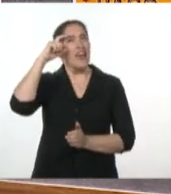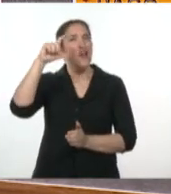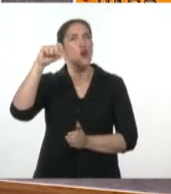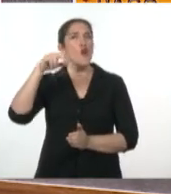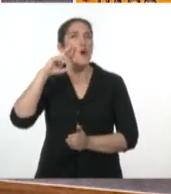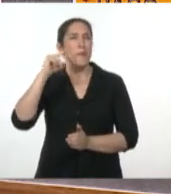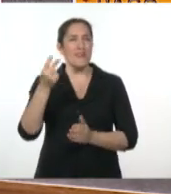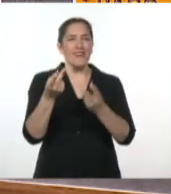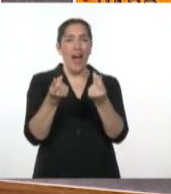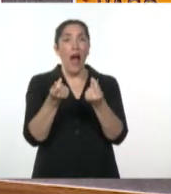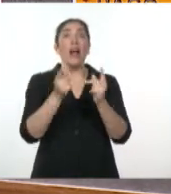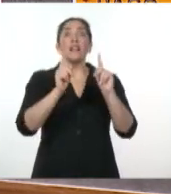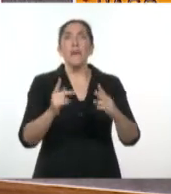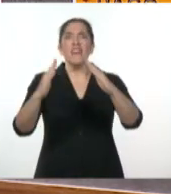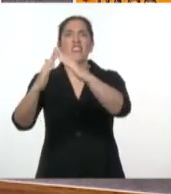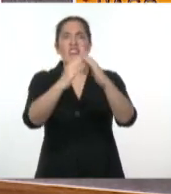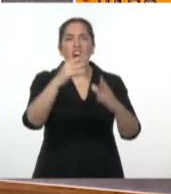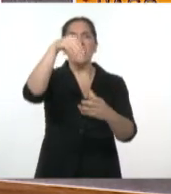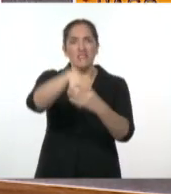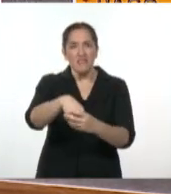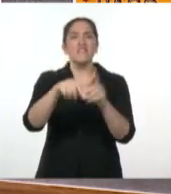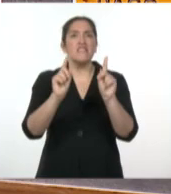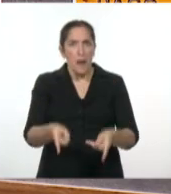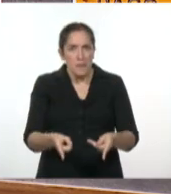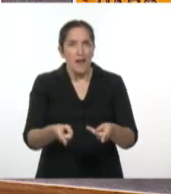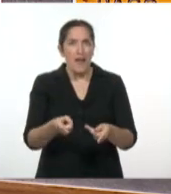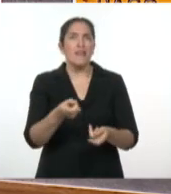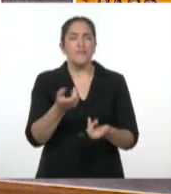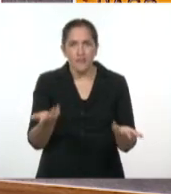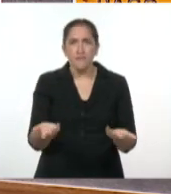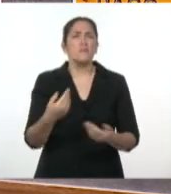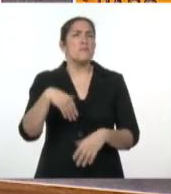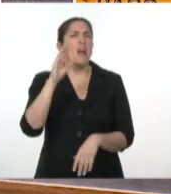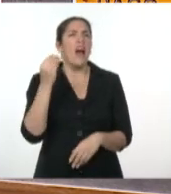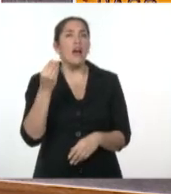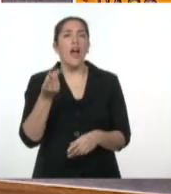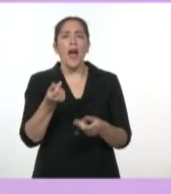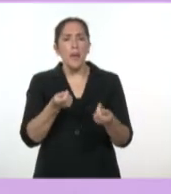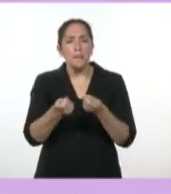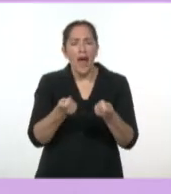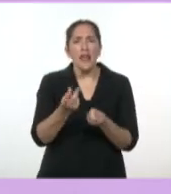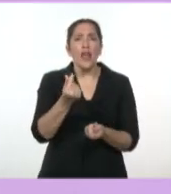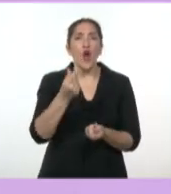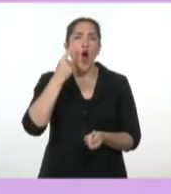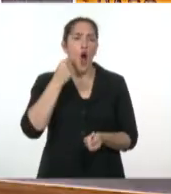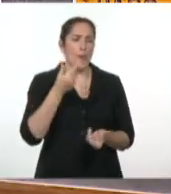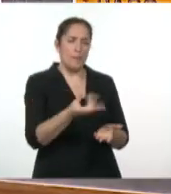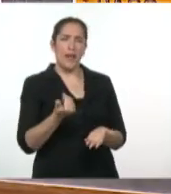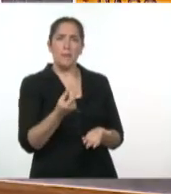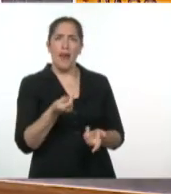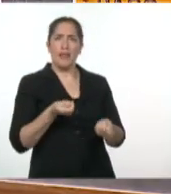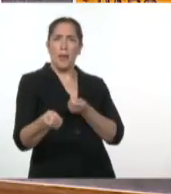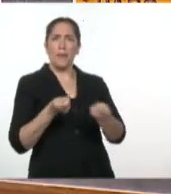y patrimonial adentro de los hogares, ¿no? Adentro de los hogares tiene que ver más con el manejo del dinero por parte del hombre, la mujer